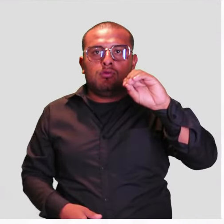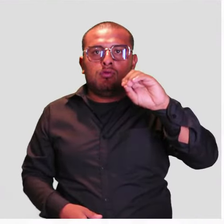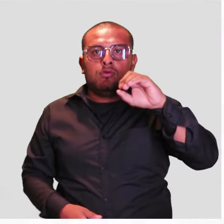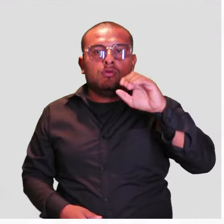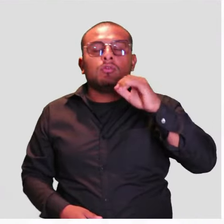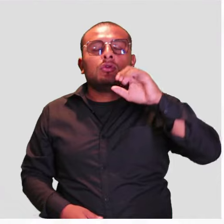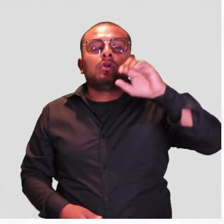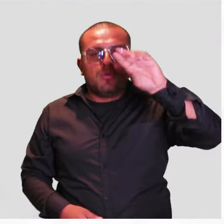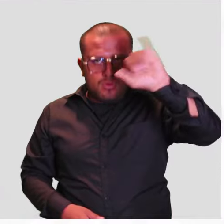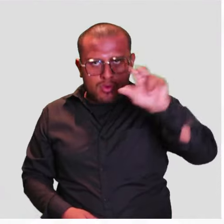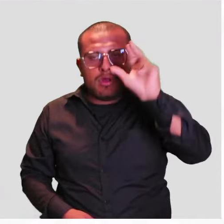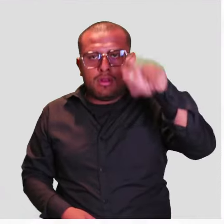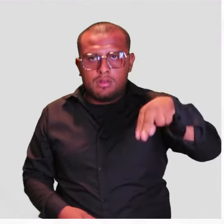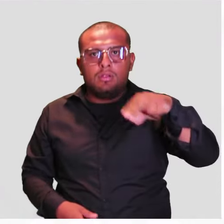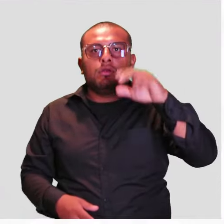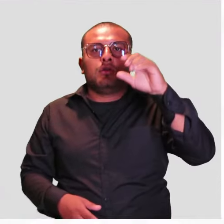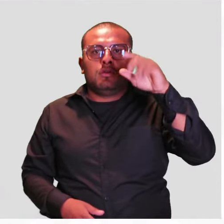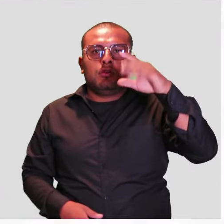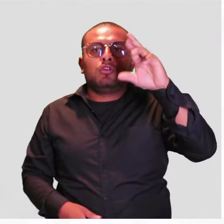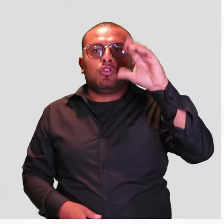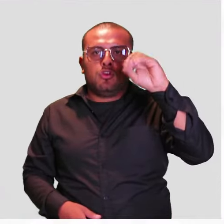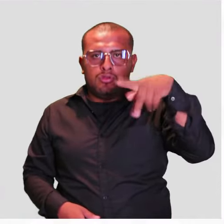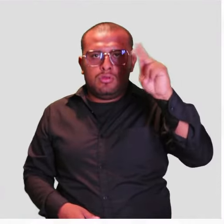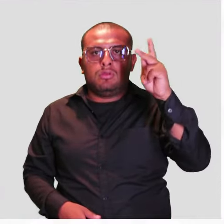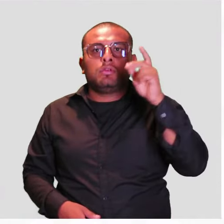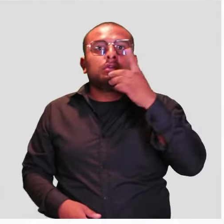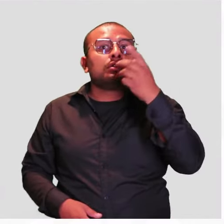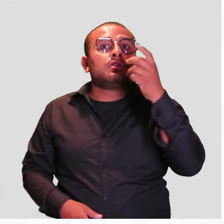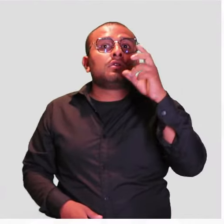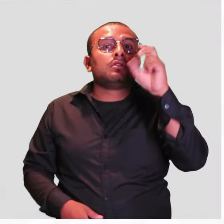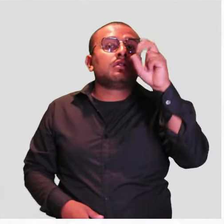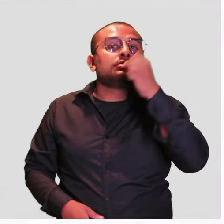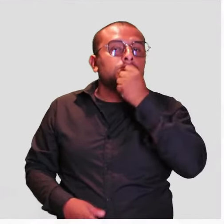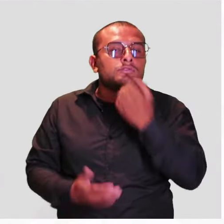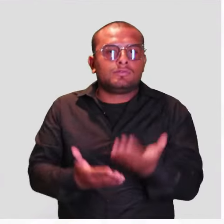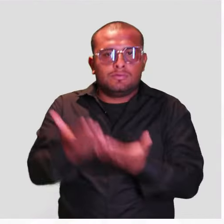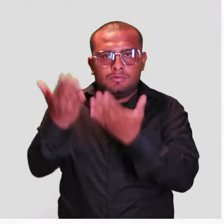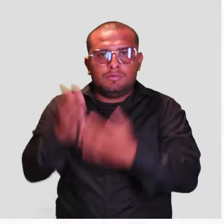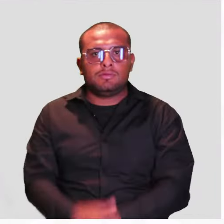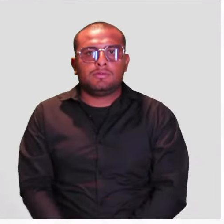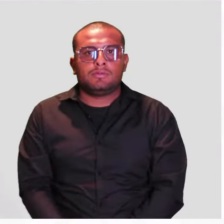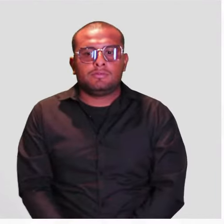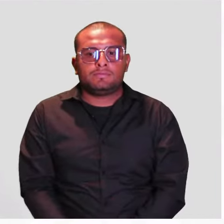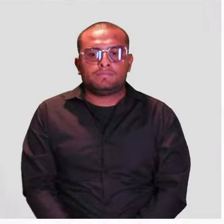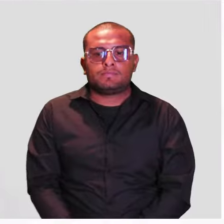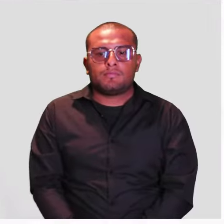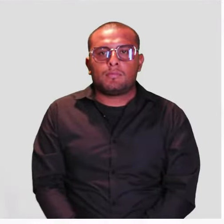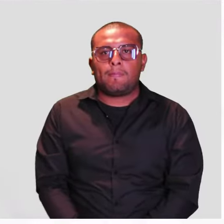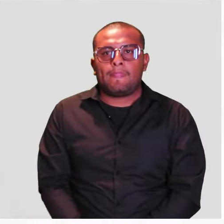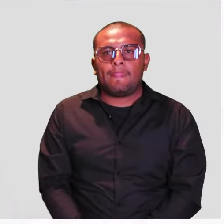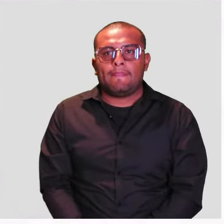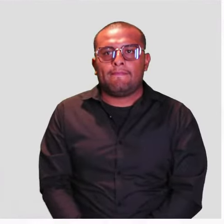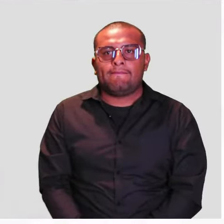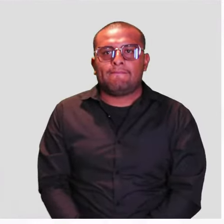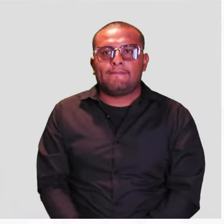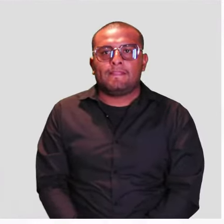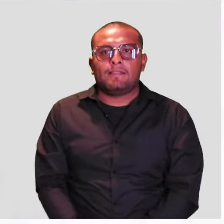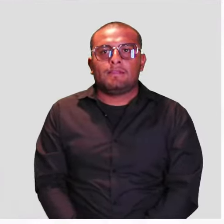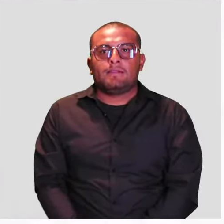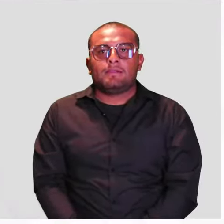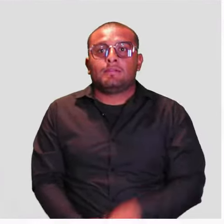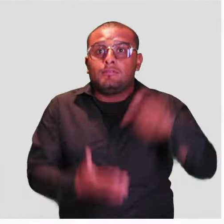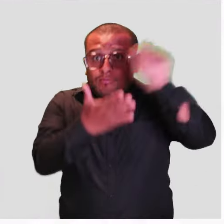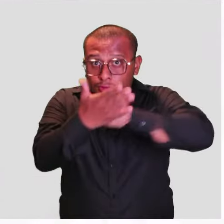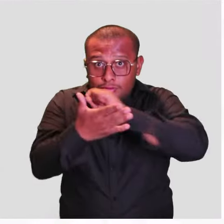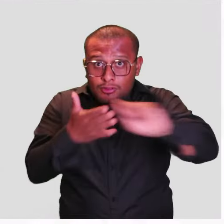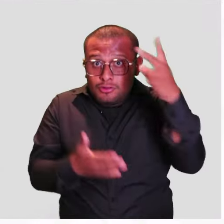Seguro, candidato, tiene usted 30 segundos. Le escuchamos. Gracias, recuerda, este 2 de junio vota